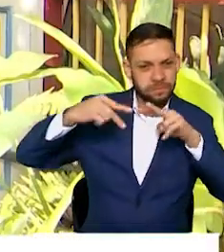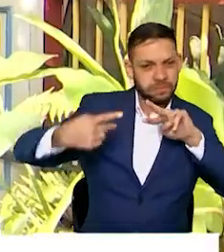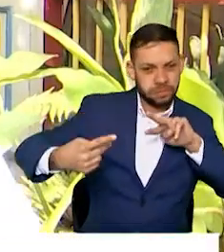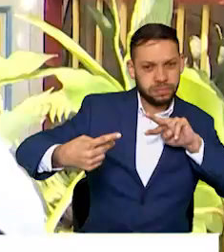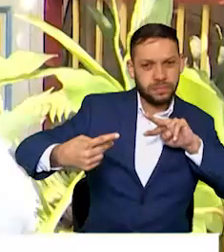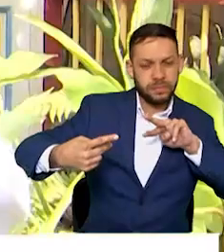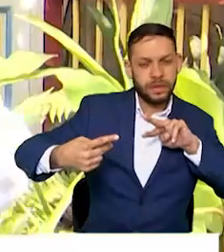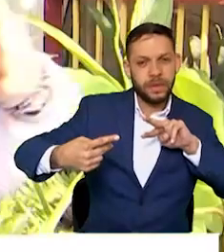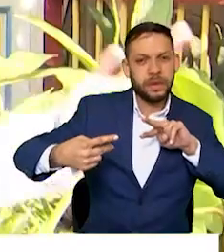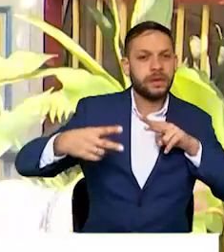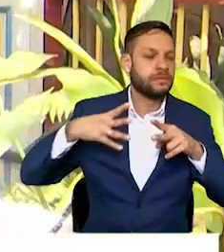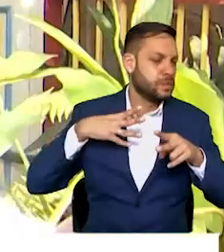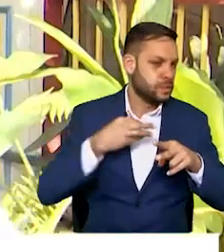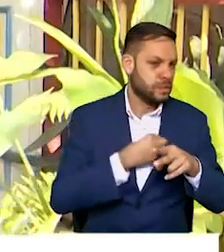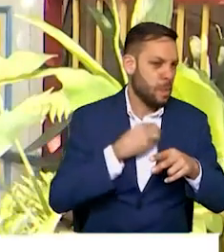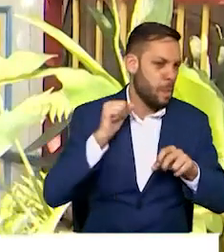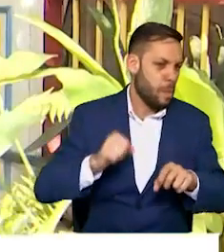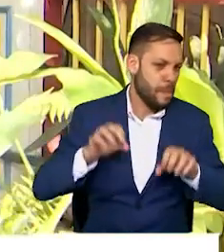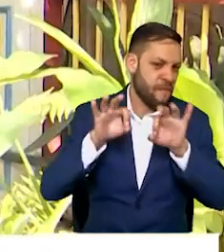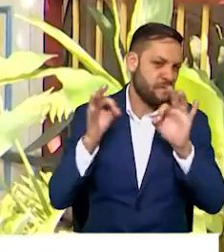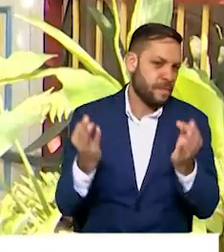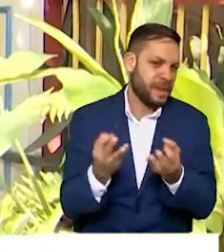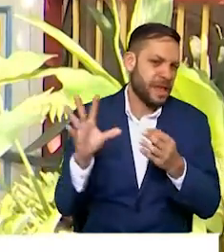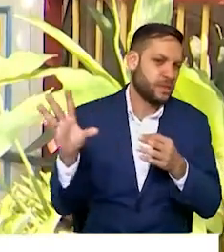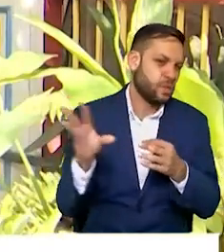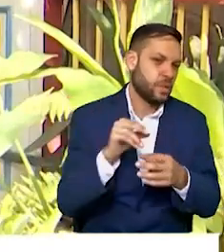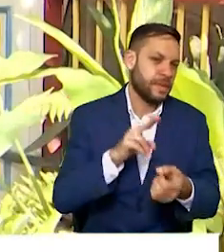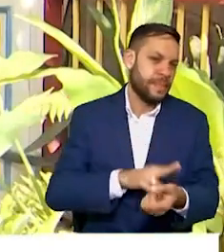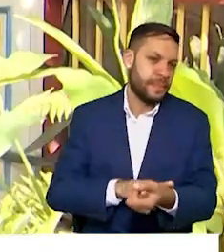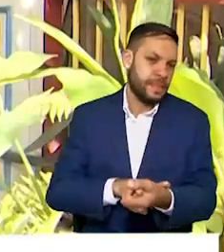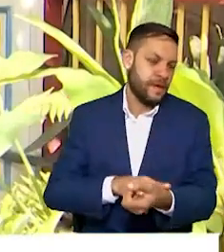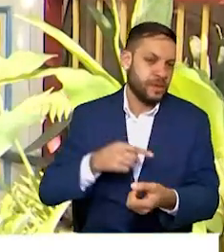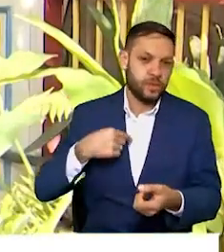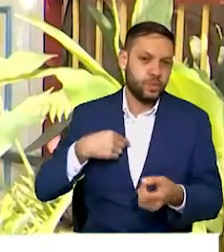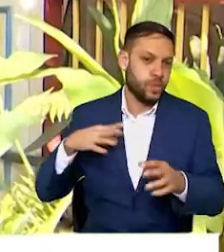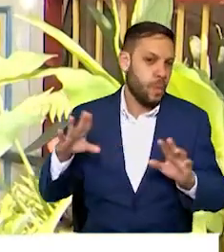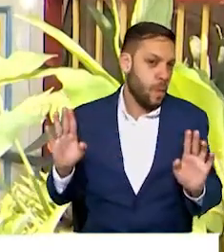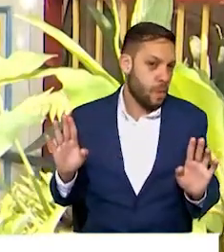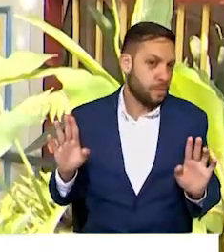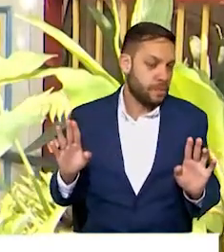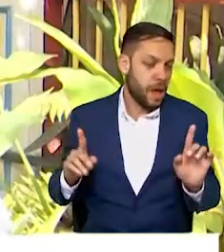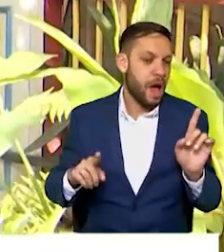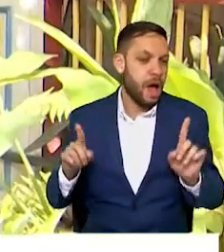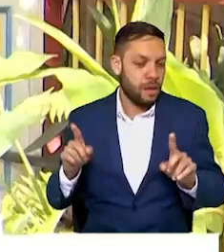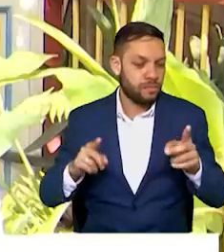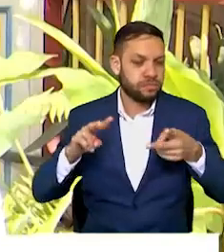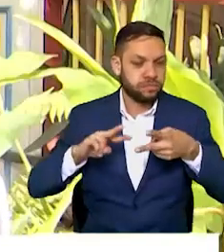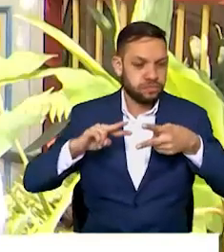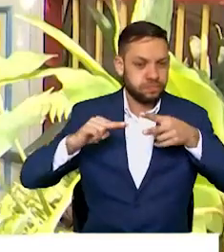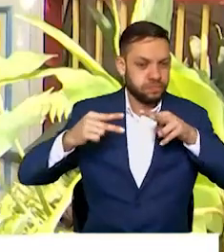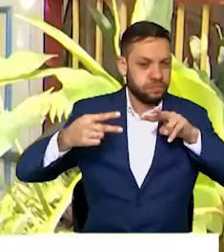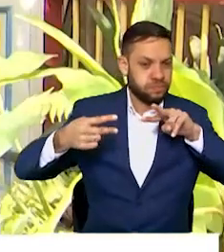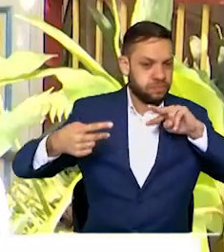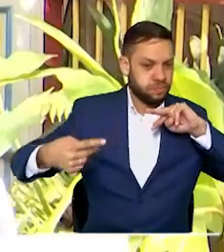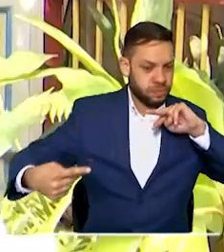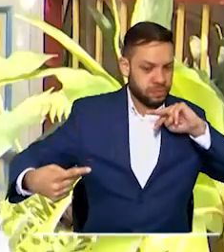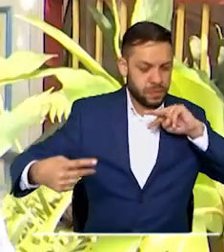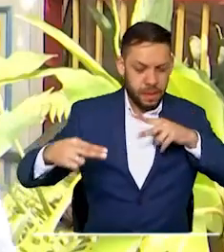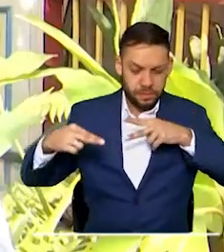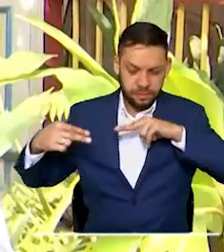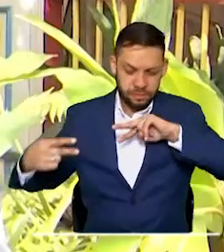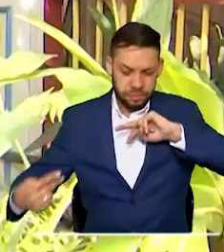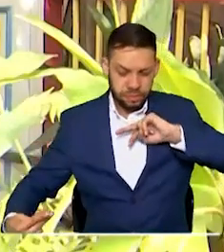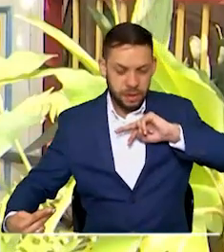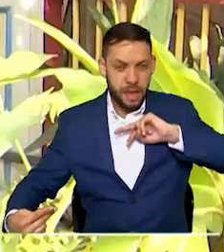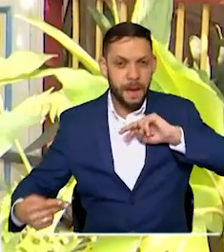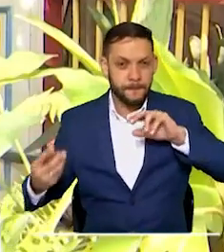pequeña. Yo puedo tener toda mi familia con diabetes y yo tener por ende unos genes que podrían codificar una diabetes. Pero